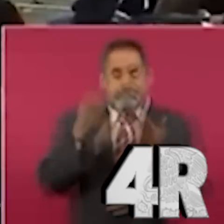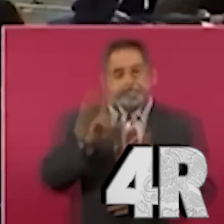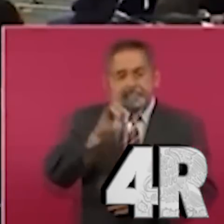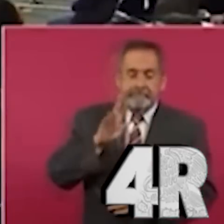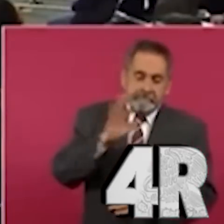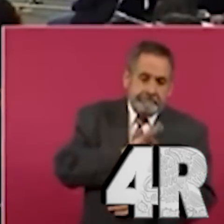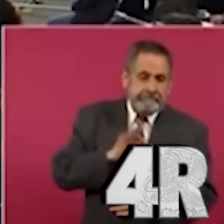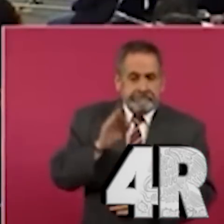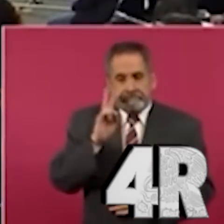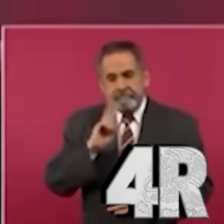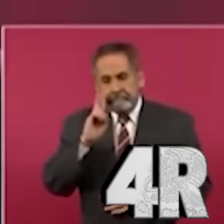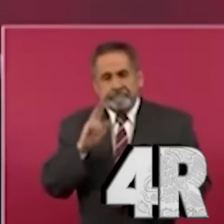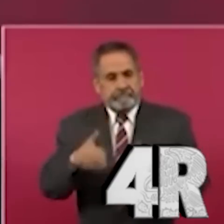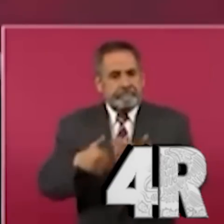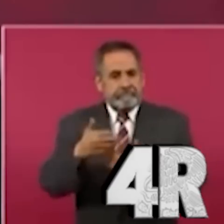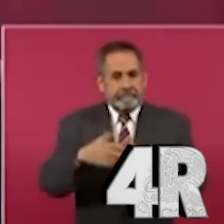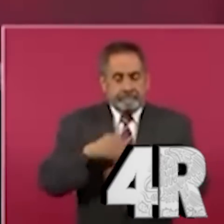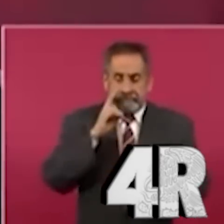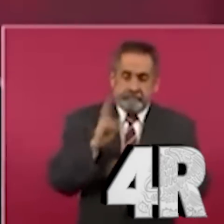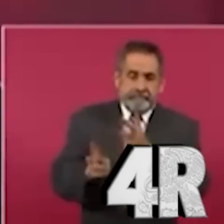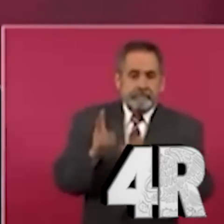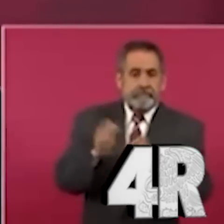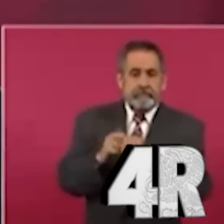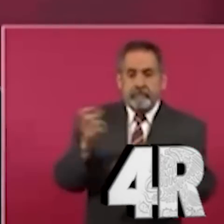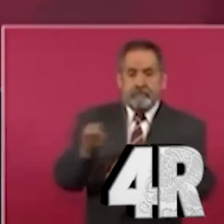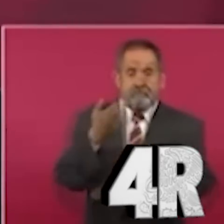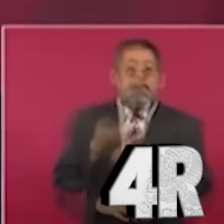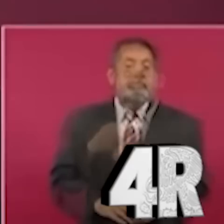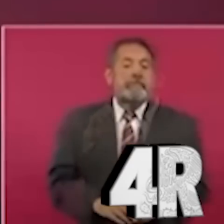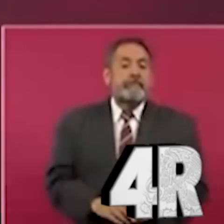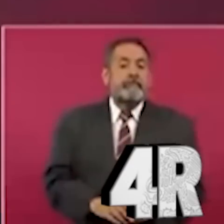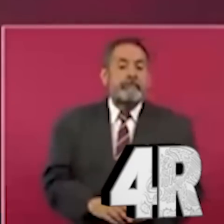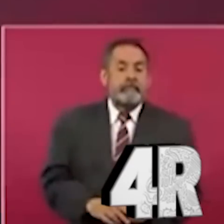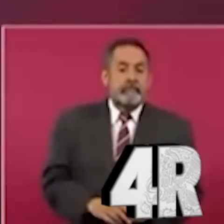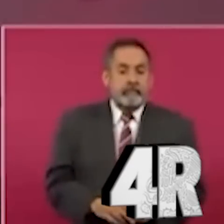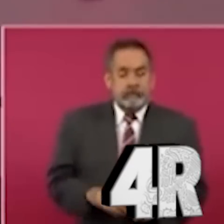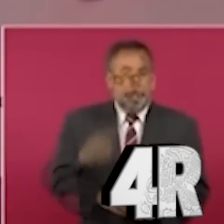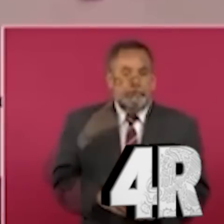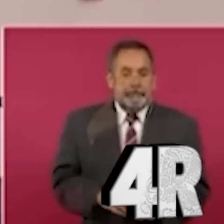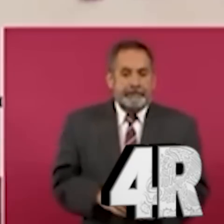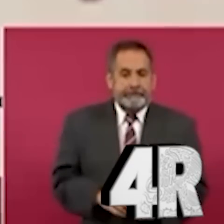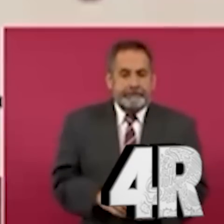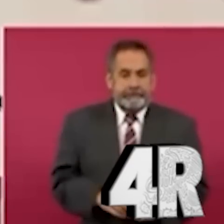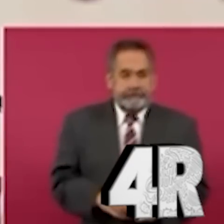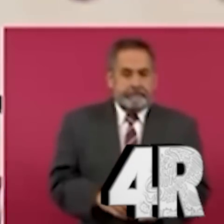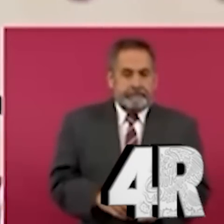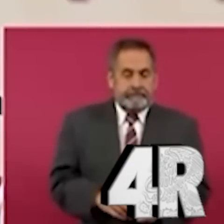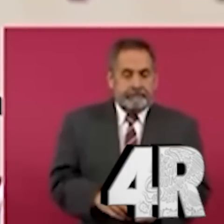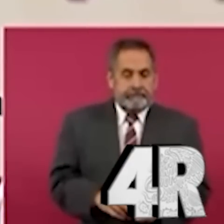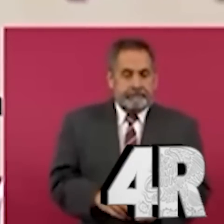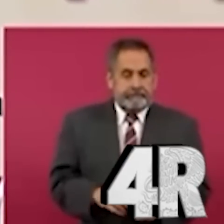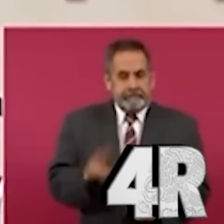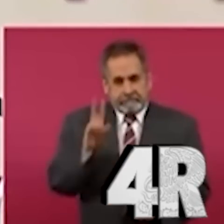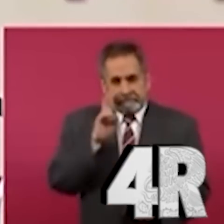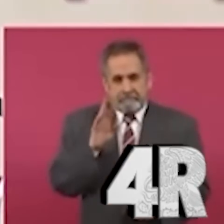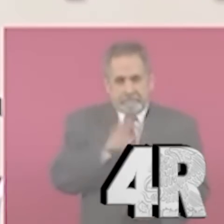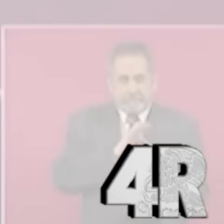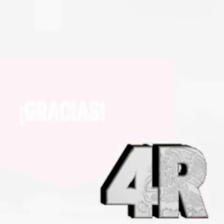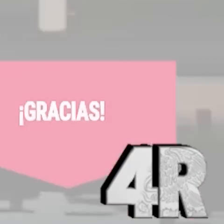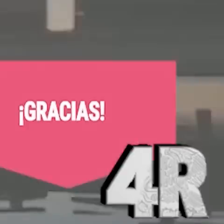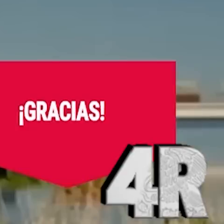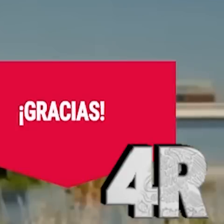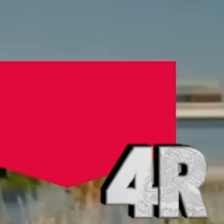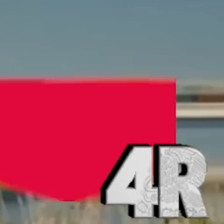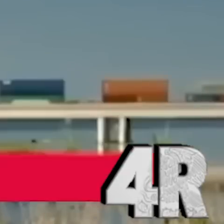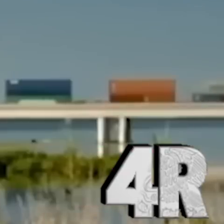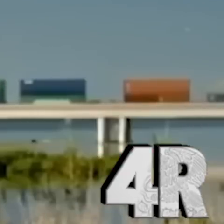puede, voy a hablar con el secretario de Hacienda para que se vea, porque podríamos hacerlo.